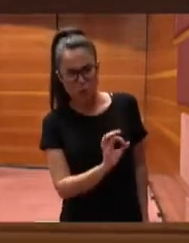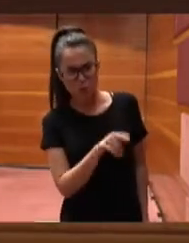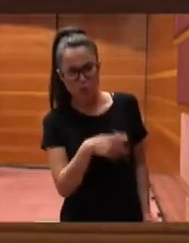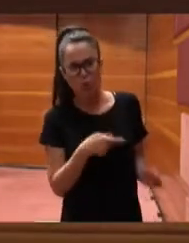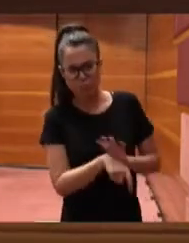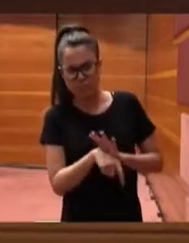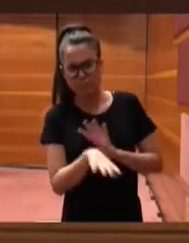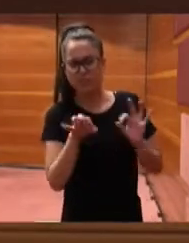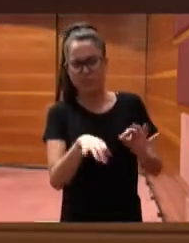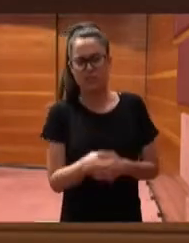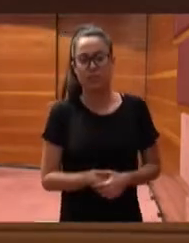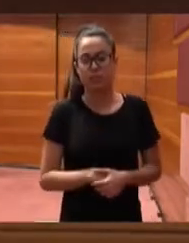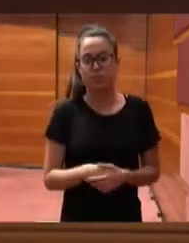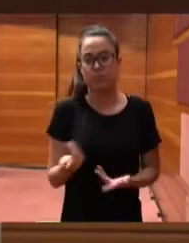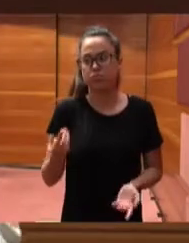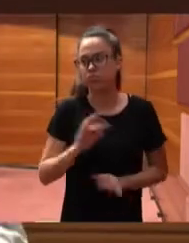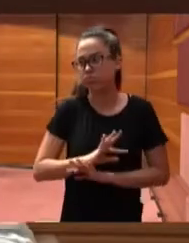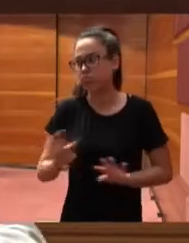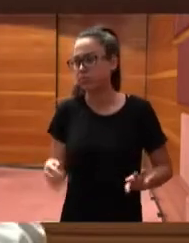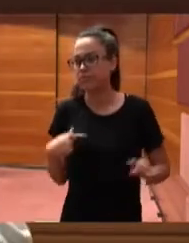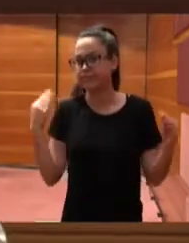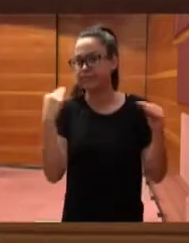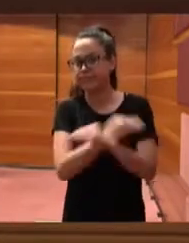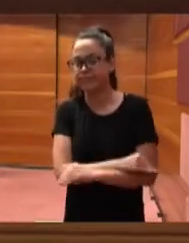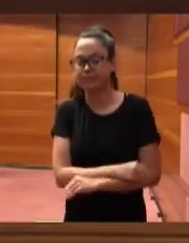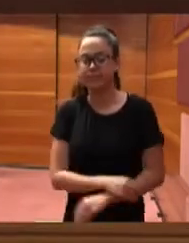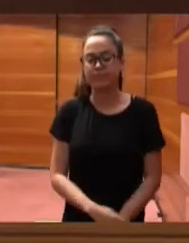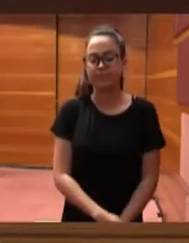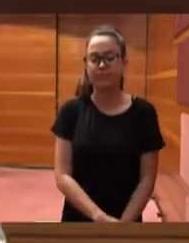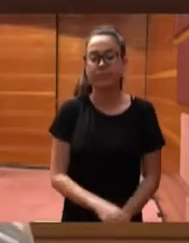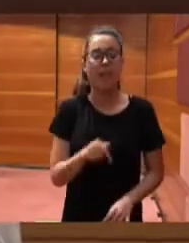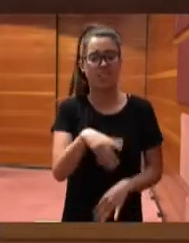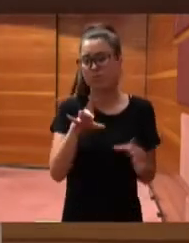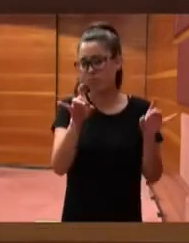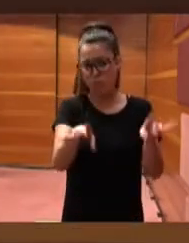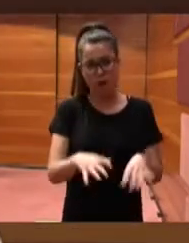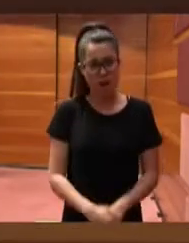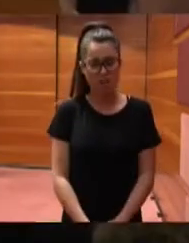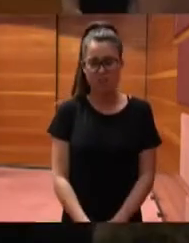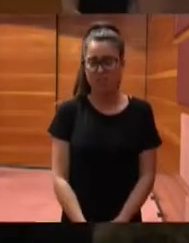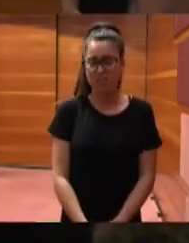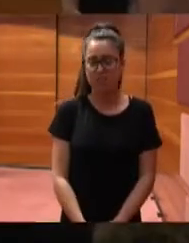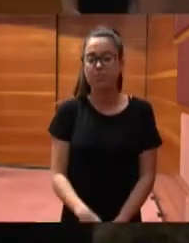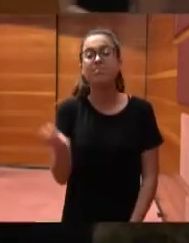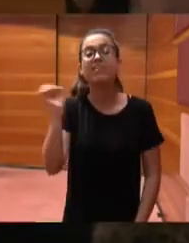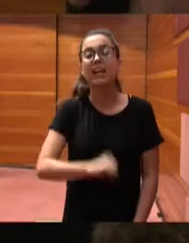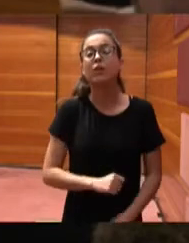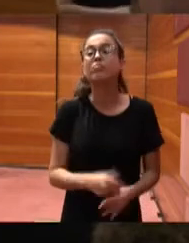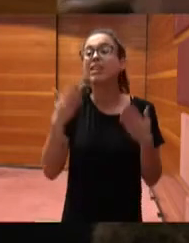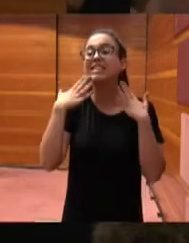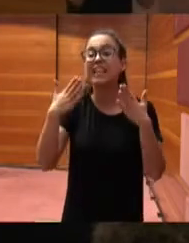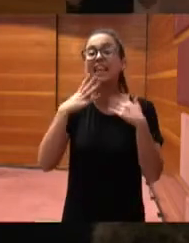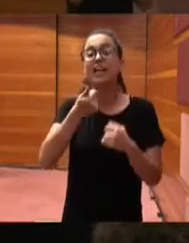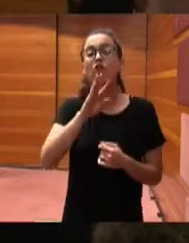y iría a varios concesionarios, ¿no? A ver qué hago. Pues aquí igual. De acuerdo. Es que